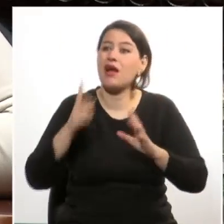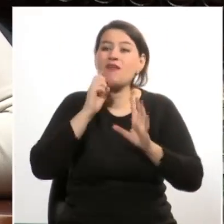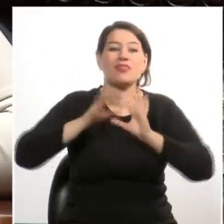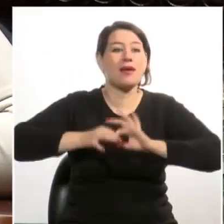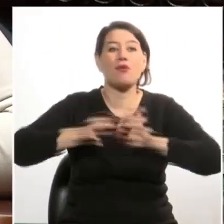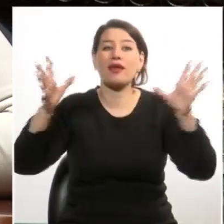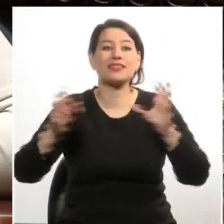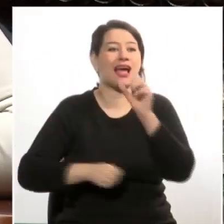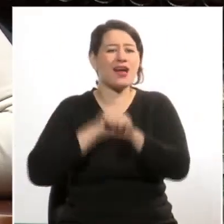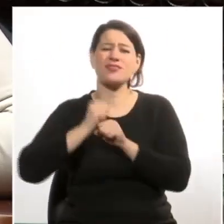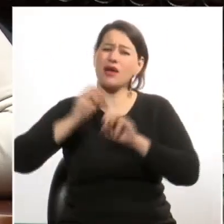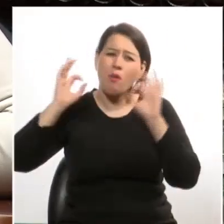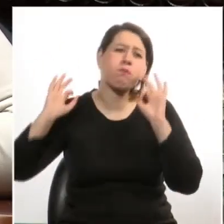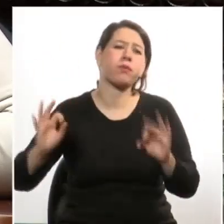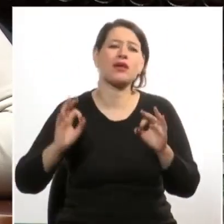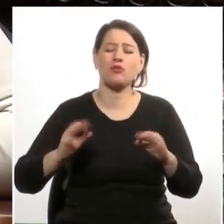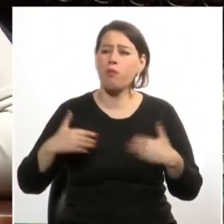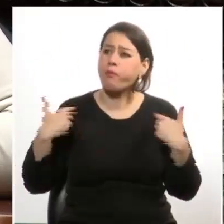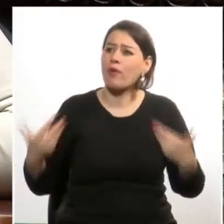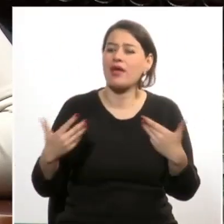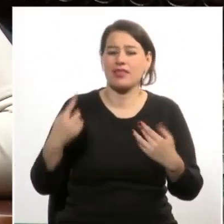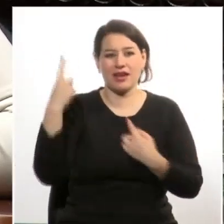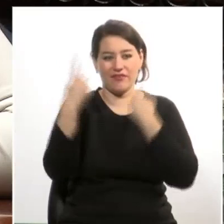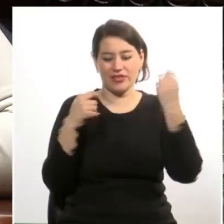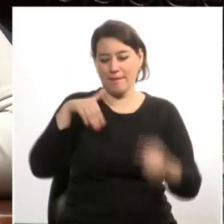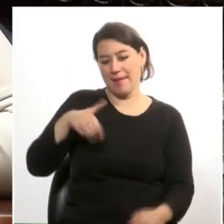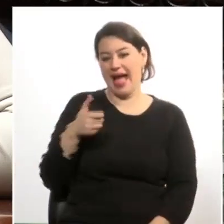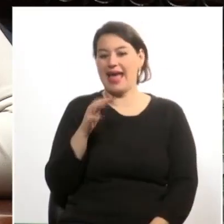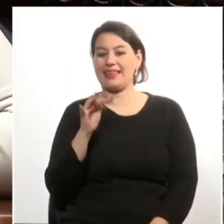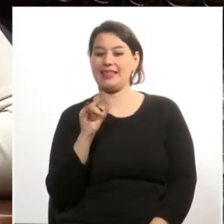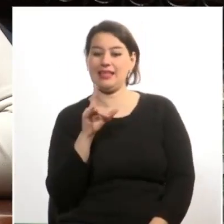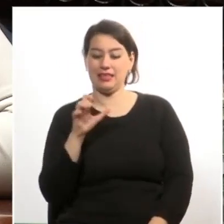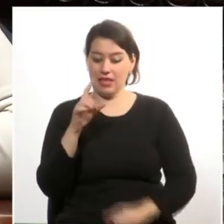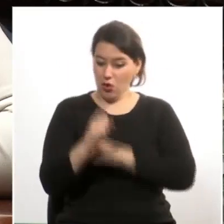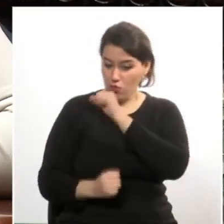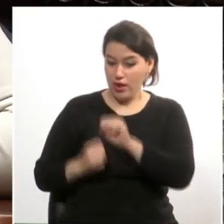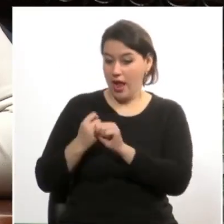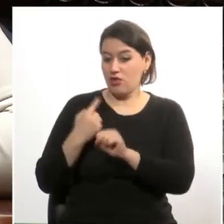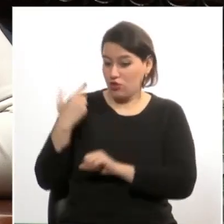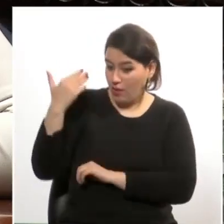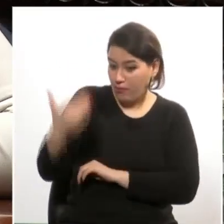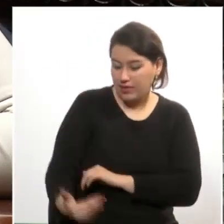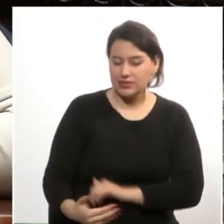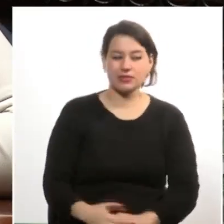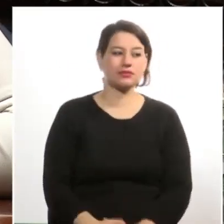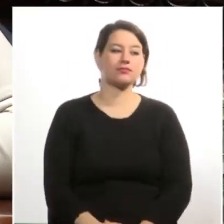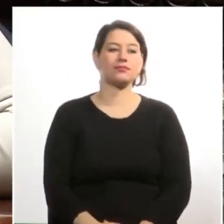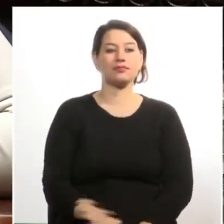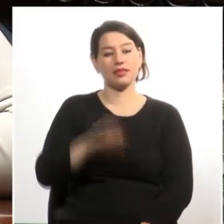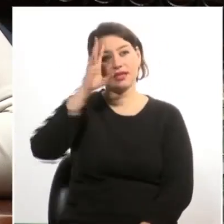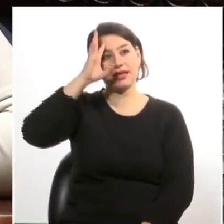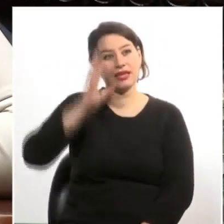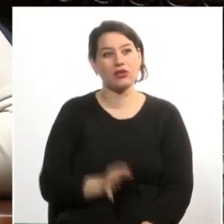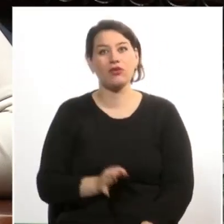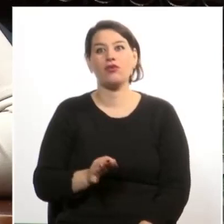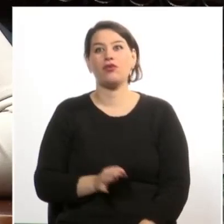hasta el extremo de sus posibilidades, reflexionaba Matilde Rodríguez un año después de lo acontecido. Creo que la